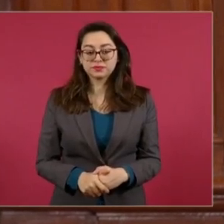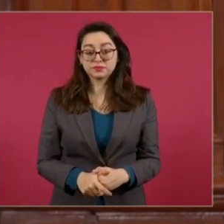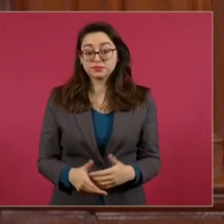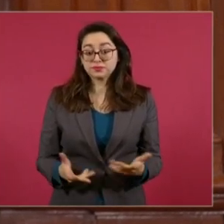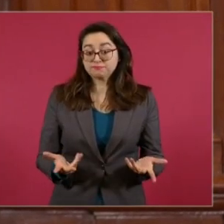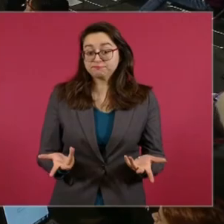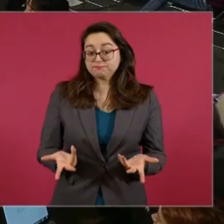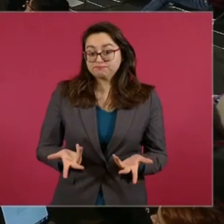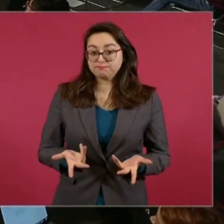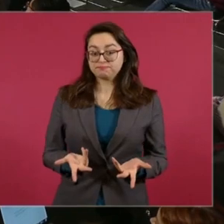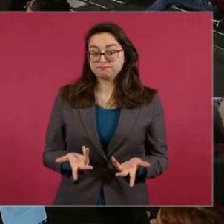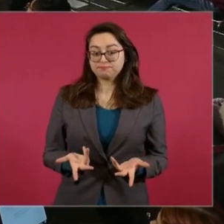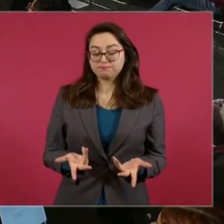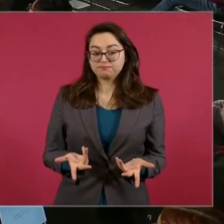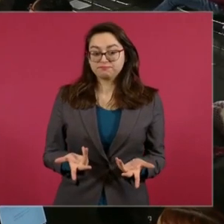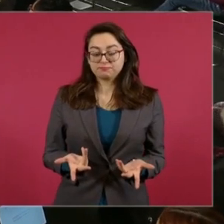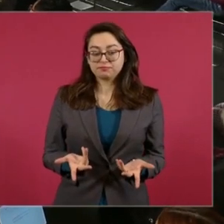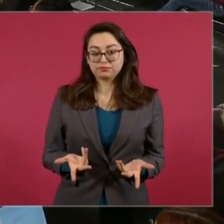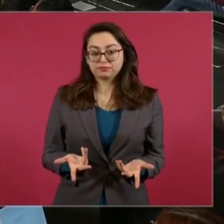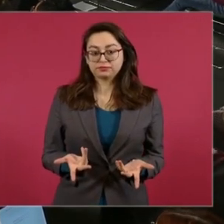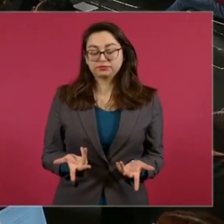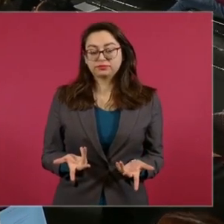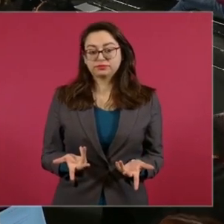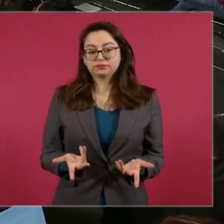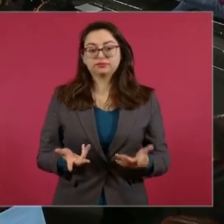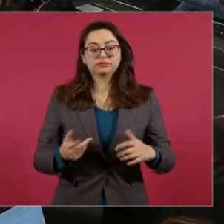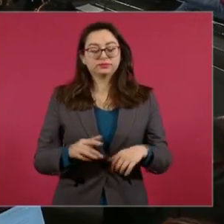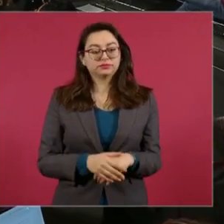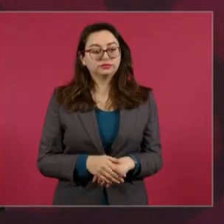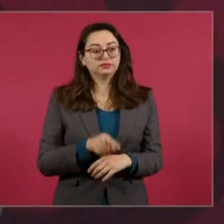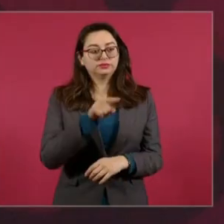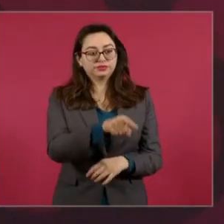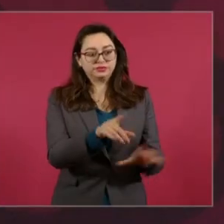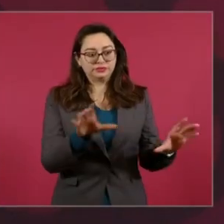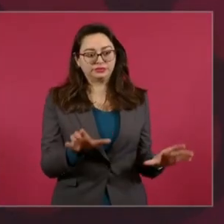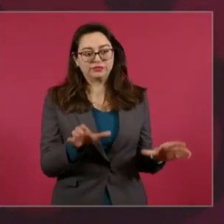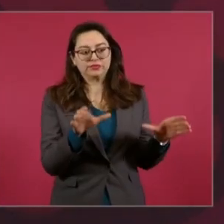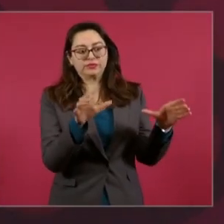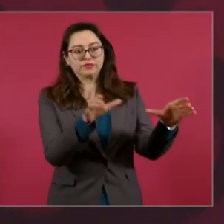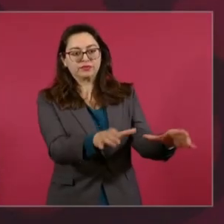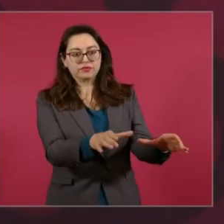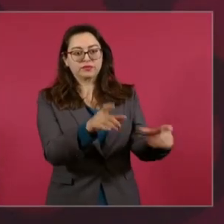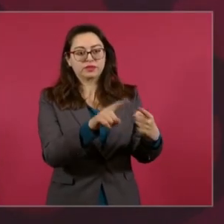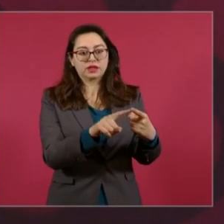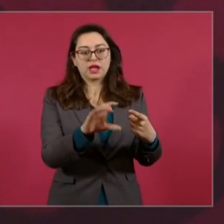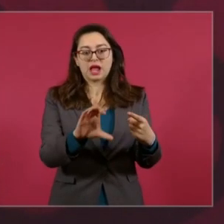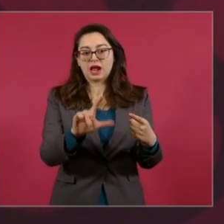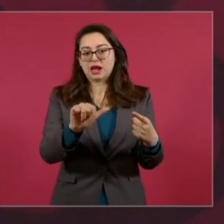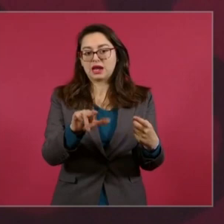y bueno, reuniones, Claudio X González, papá,